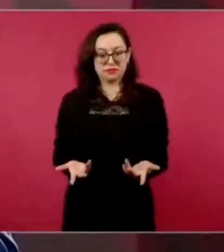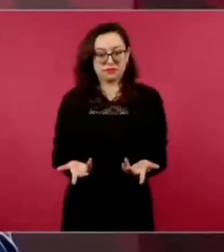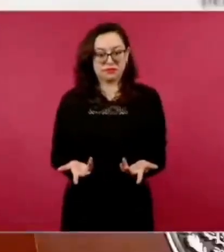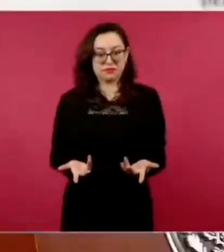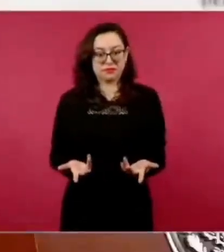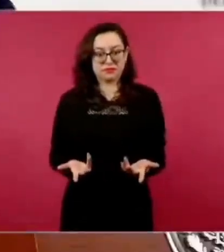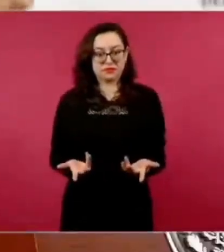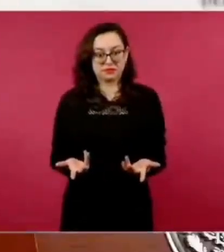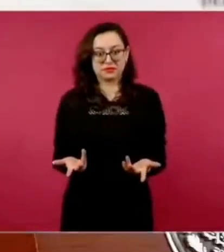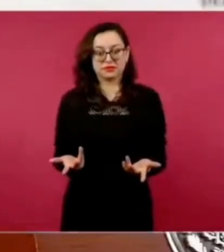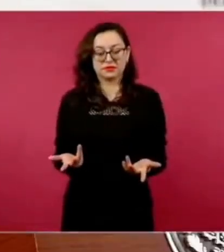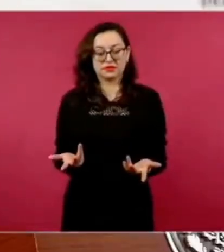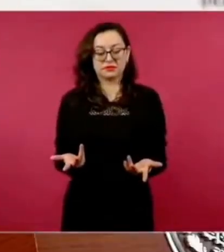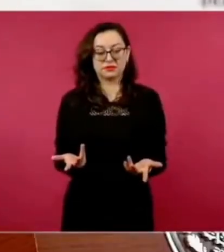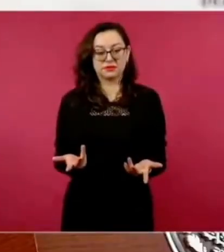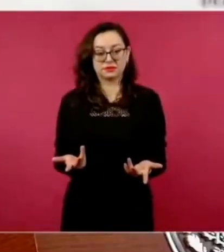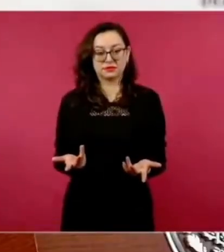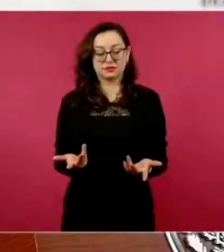Judicial presente